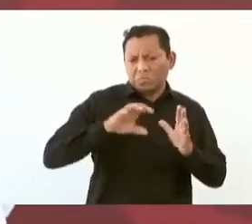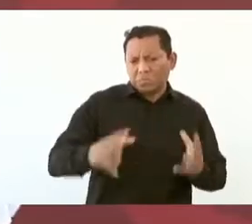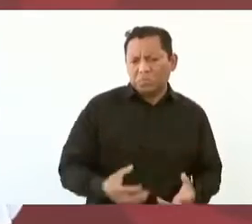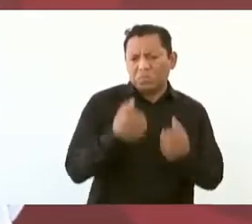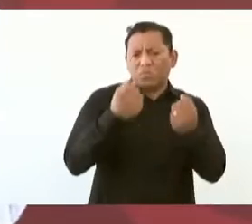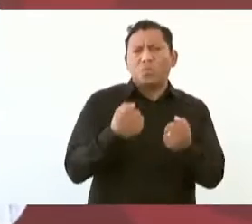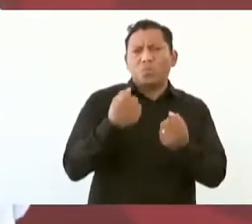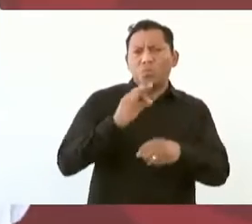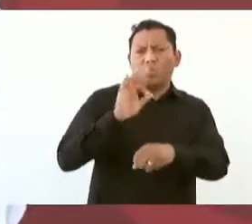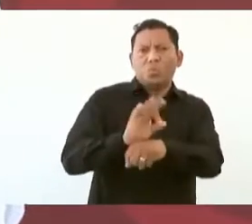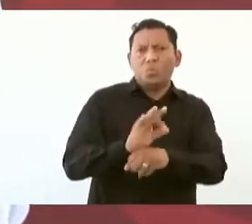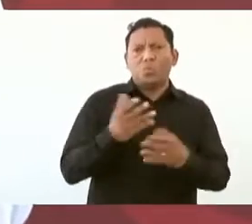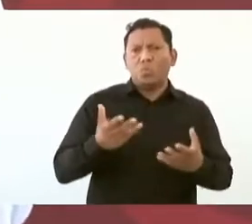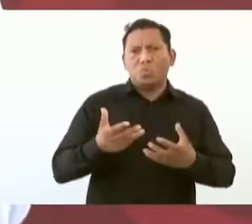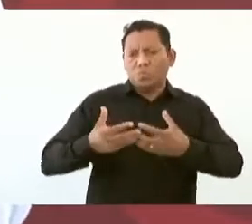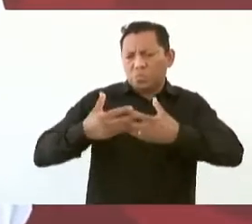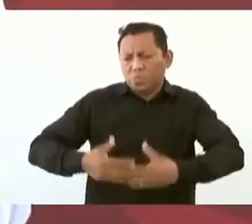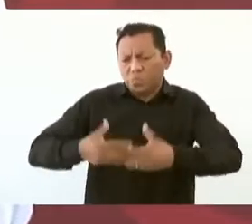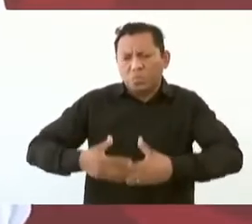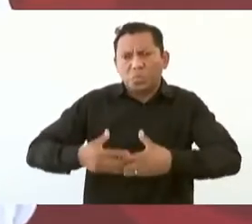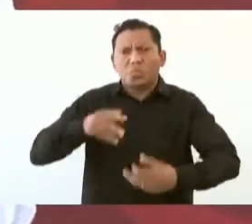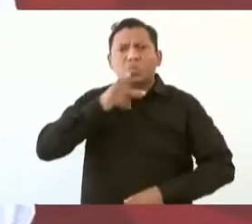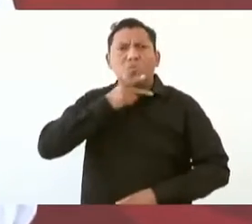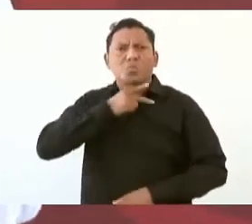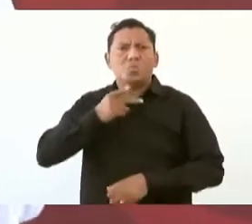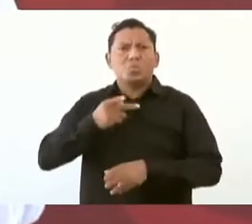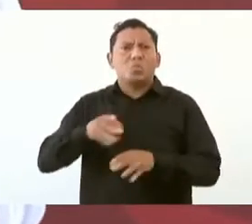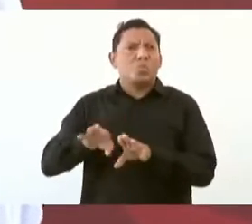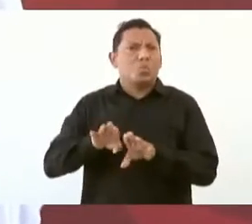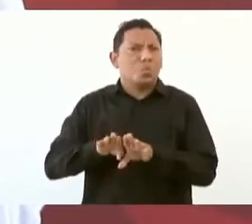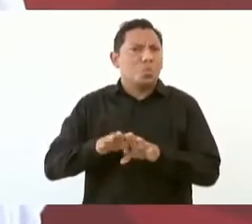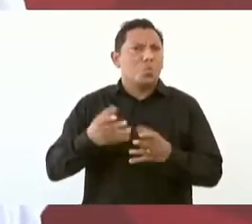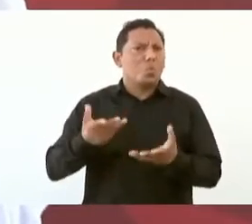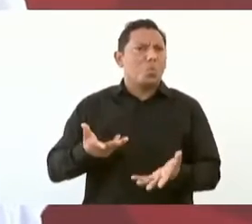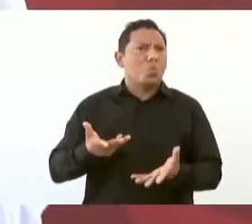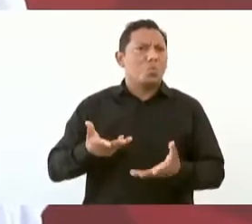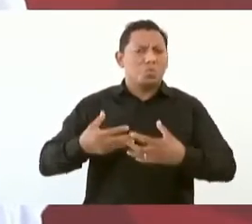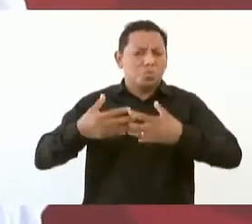rescatamos la industria petrolera, la industria eléctrica,